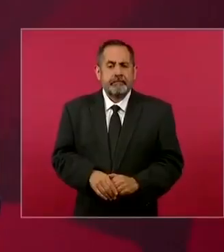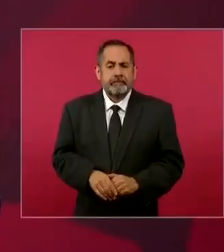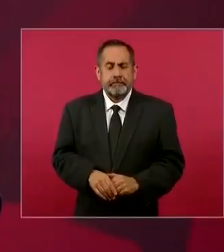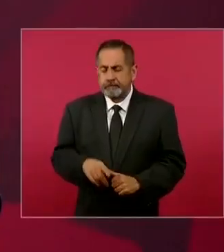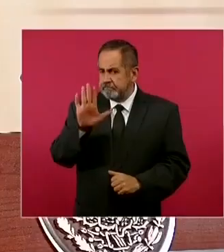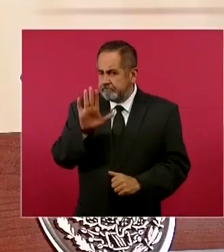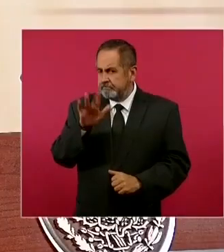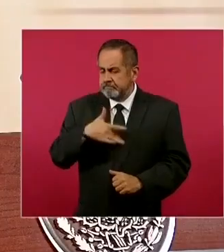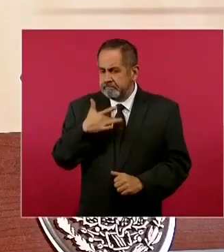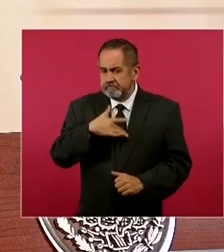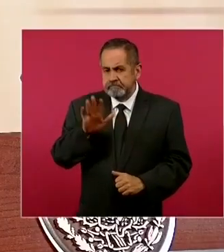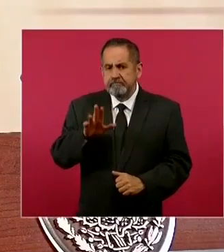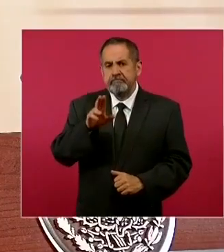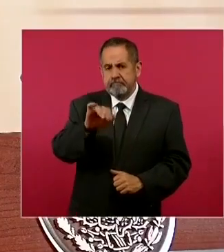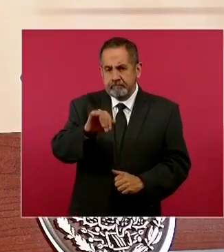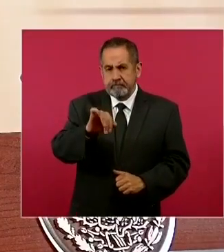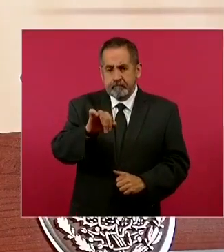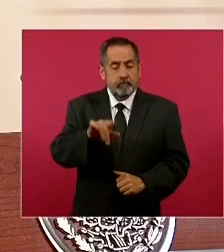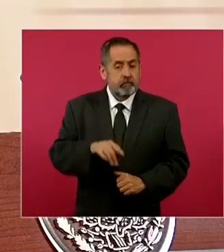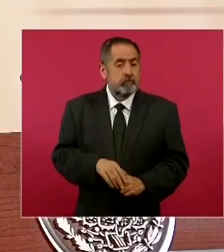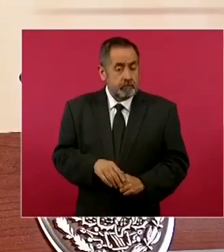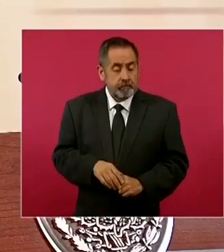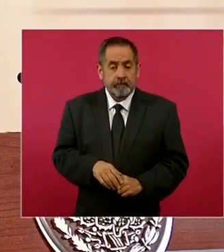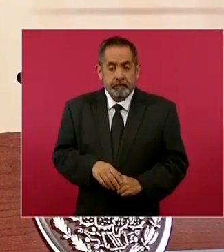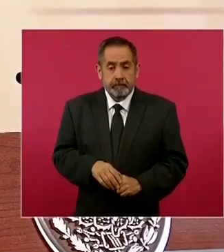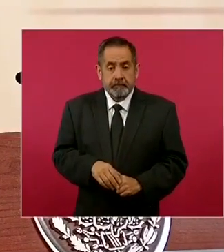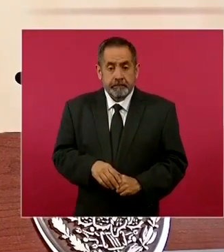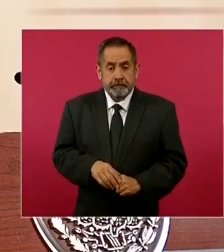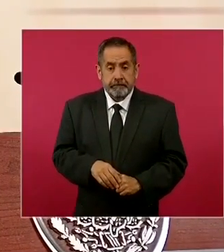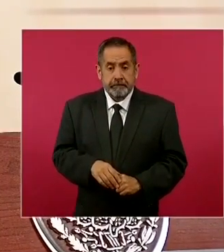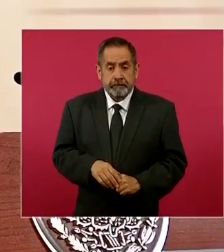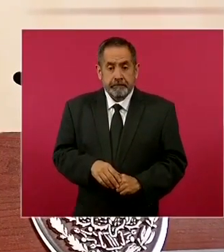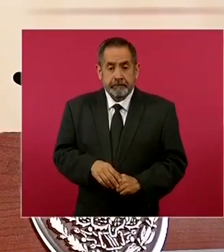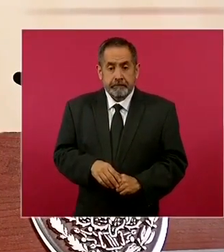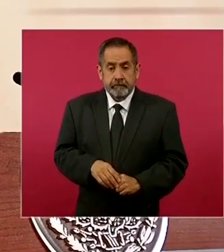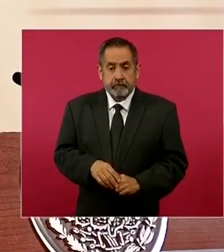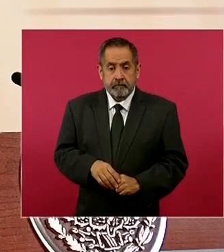al parecer si hubo ajusticiamiento